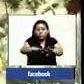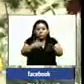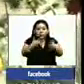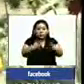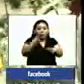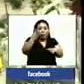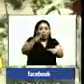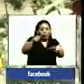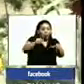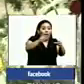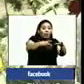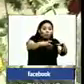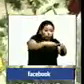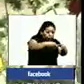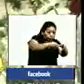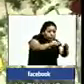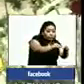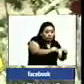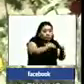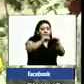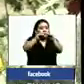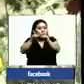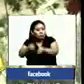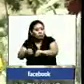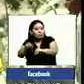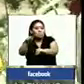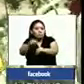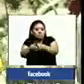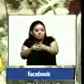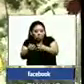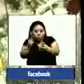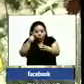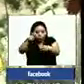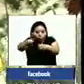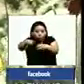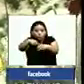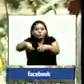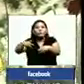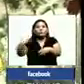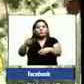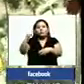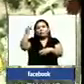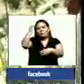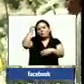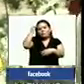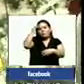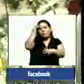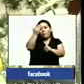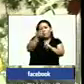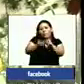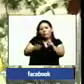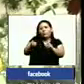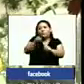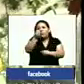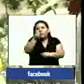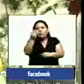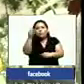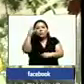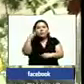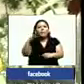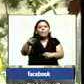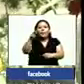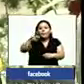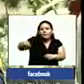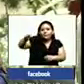de días la trasplantamos Y empieza ya el proceso surqueado Nosotros como manejamos girasol más que todo En el área para turismo